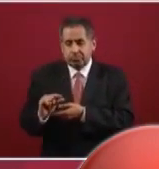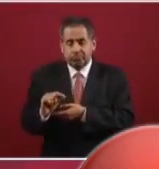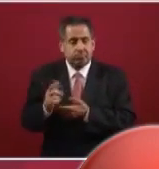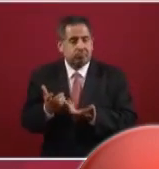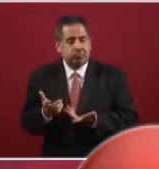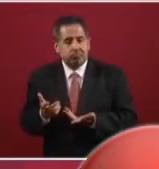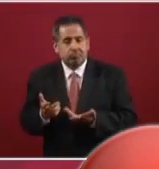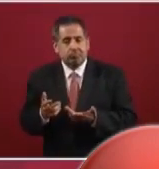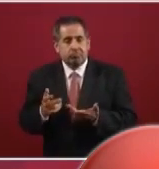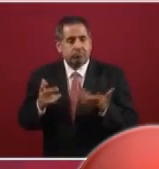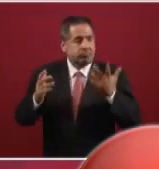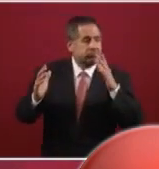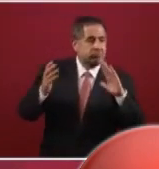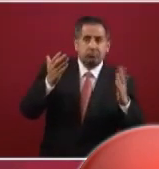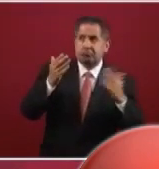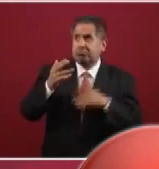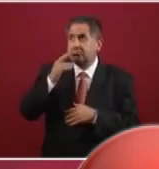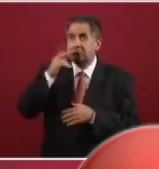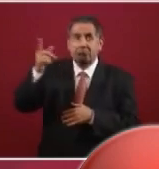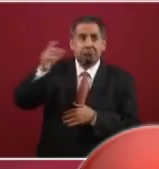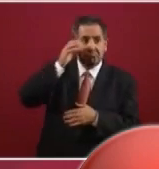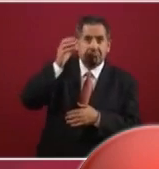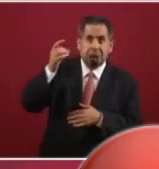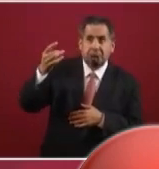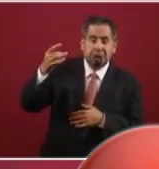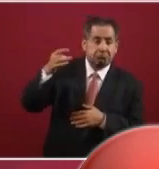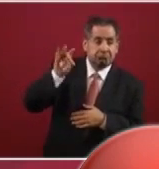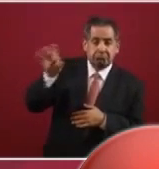una ventaja comparativa que ellos tenían.